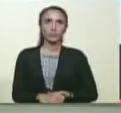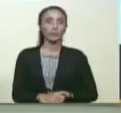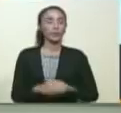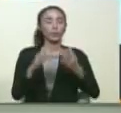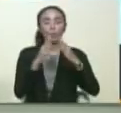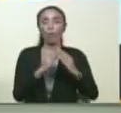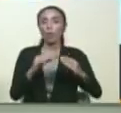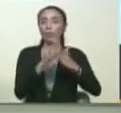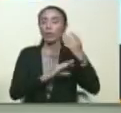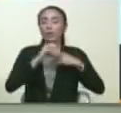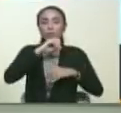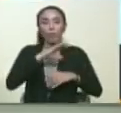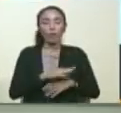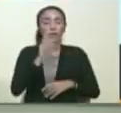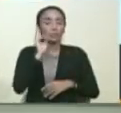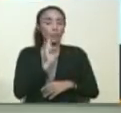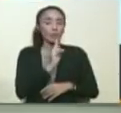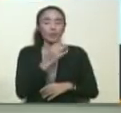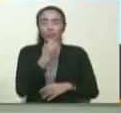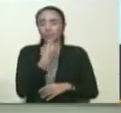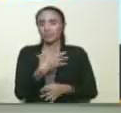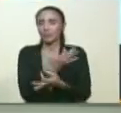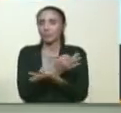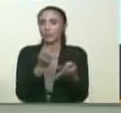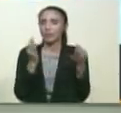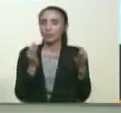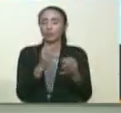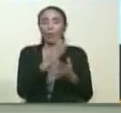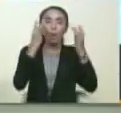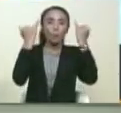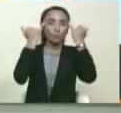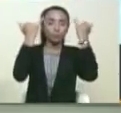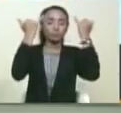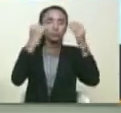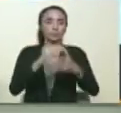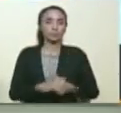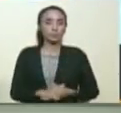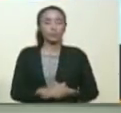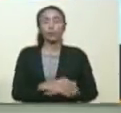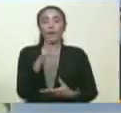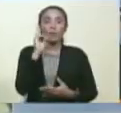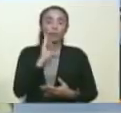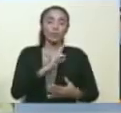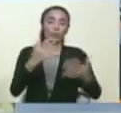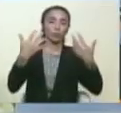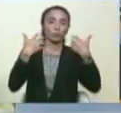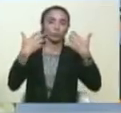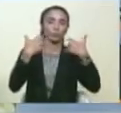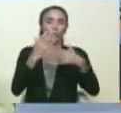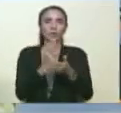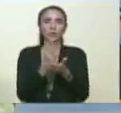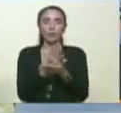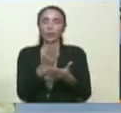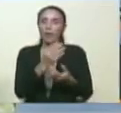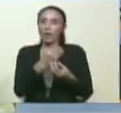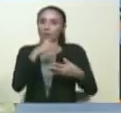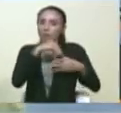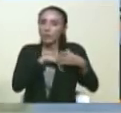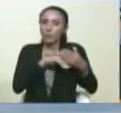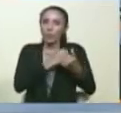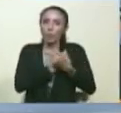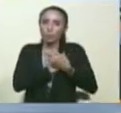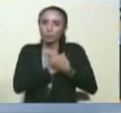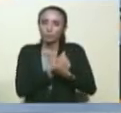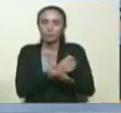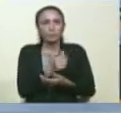latitudes, de todas las historias, de todas las épocas. Sí, Bolívar es que nos inspira. Bolívar, aquí lo llevamos. ¿Quién